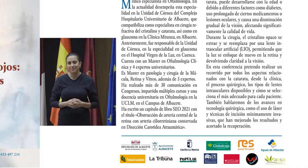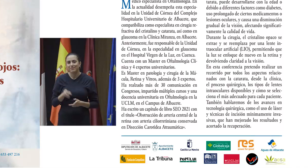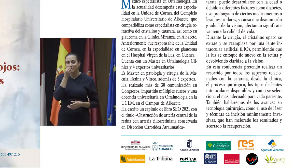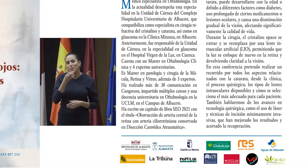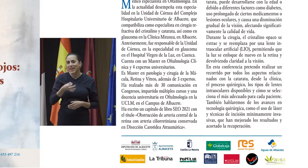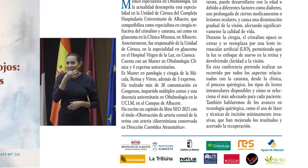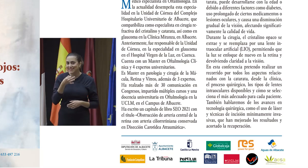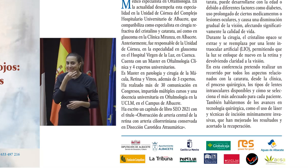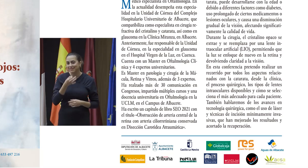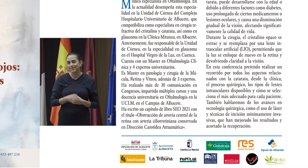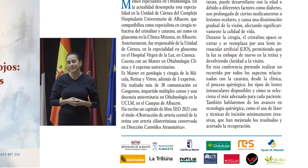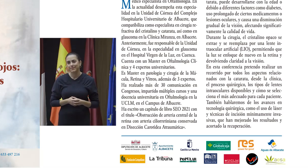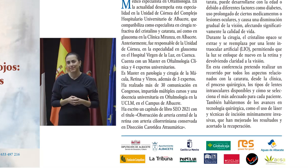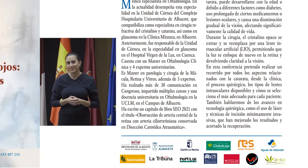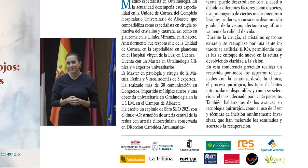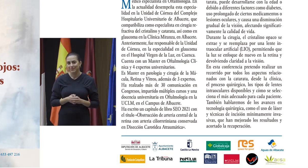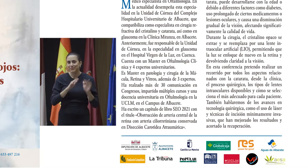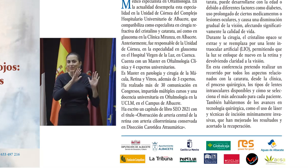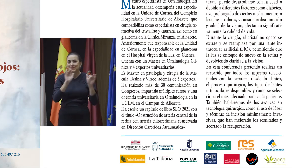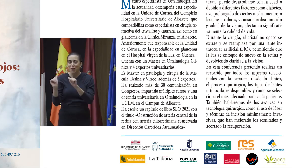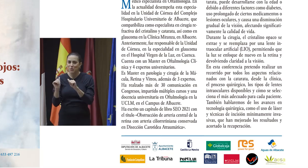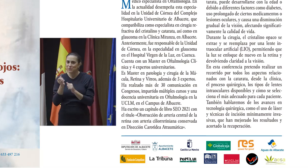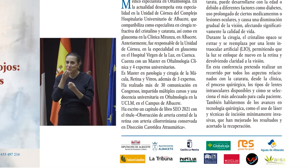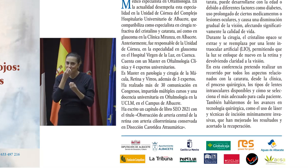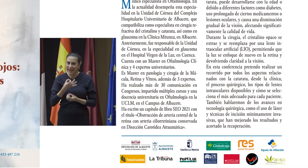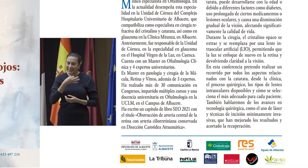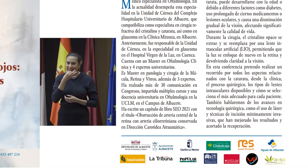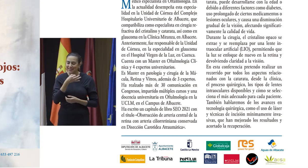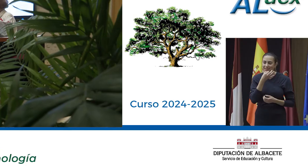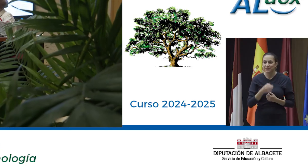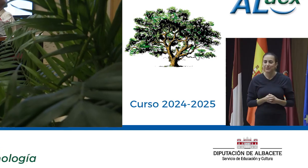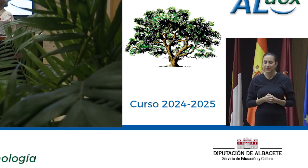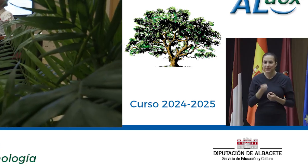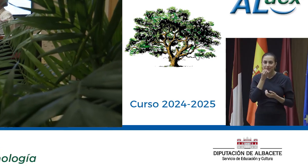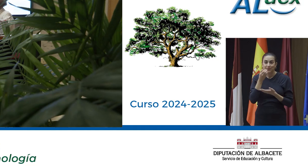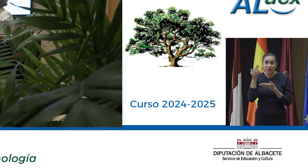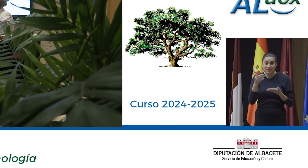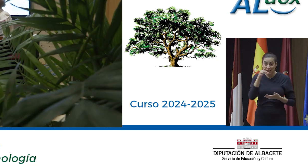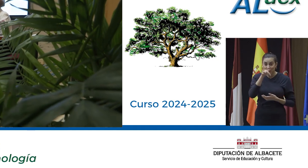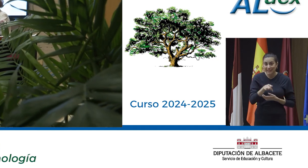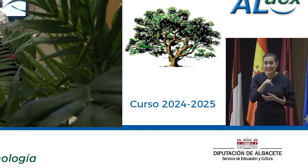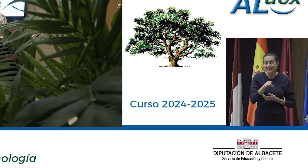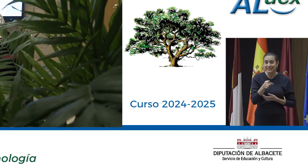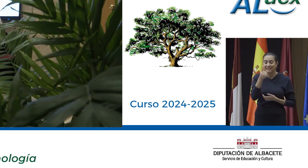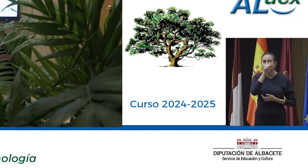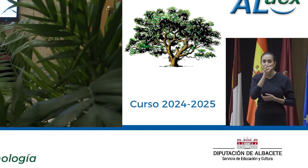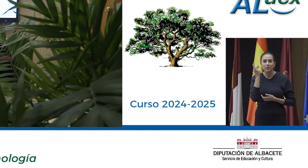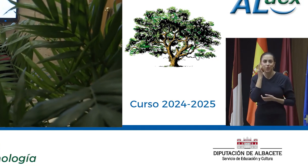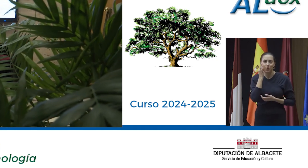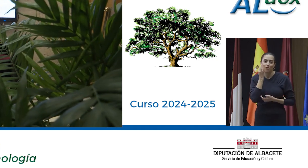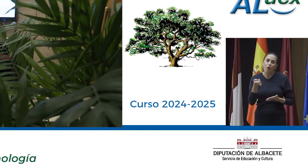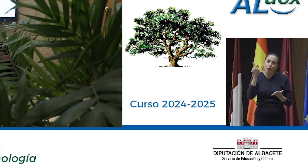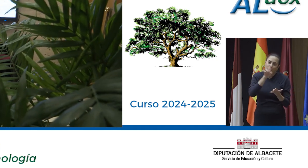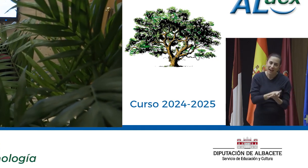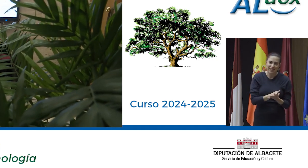Buenas tardes, saludos, muy buenas tardes, bienvenidos, bienvenidas un día